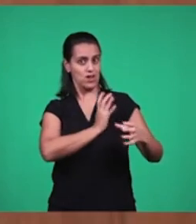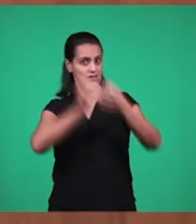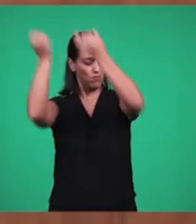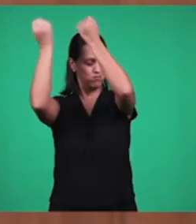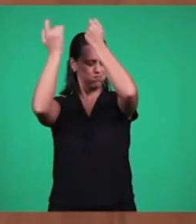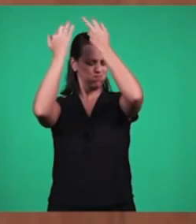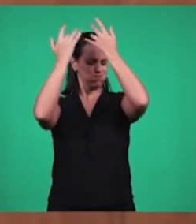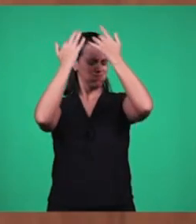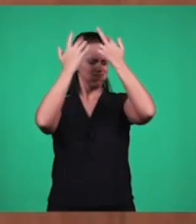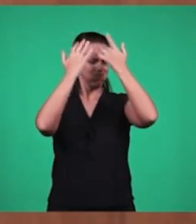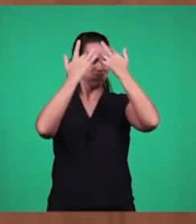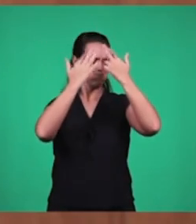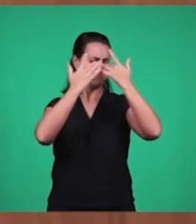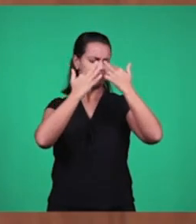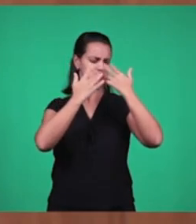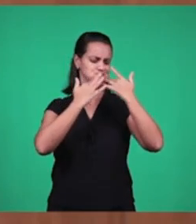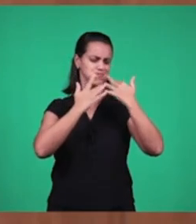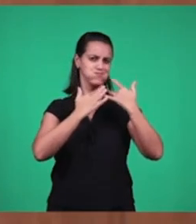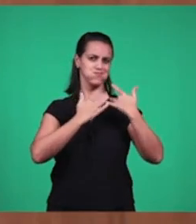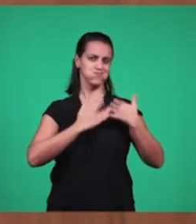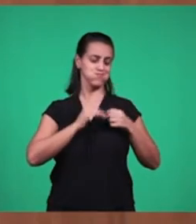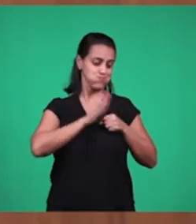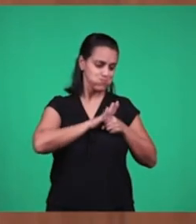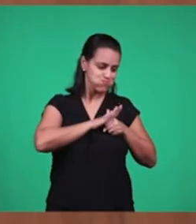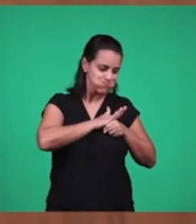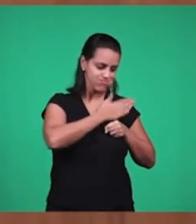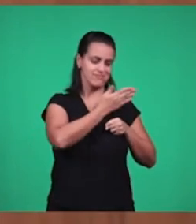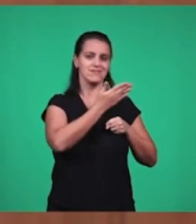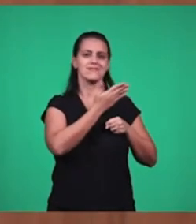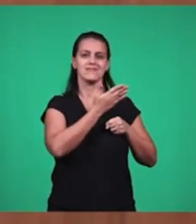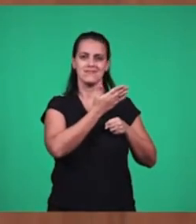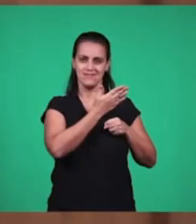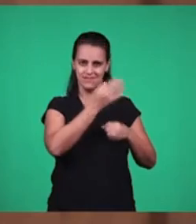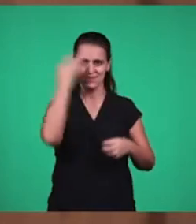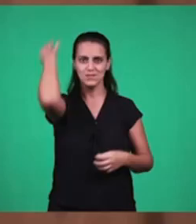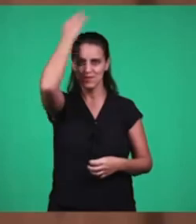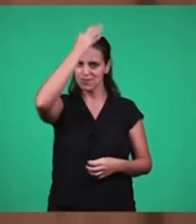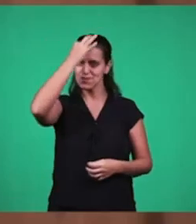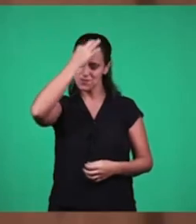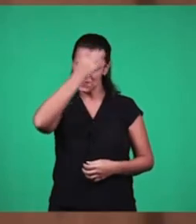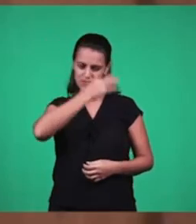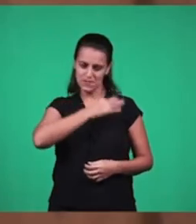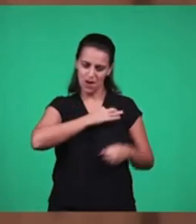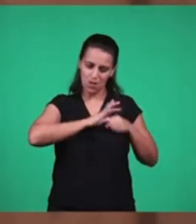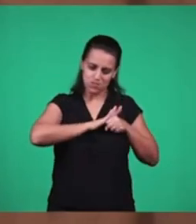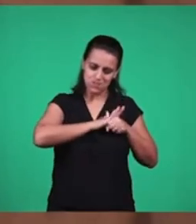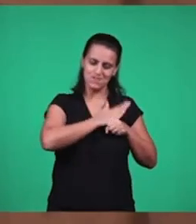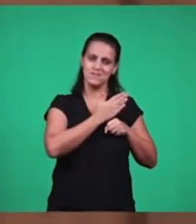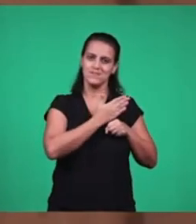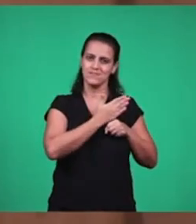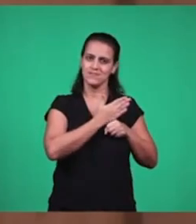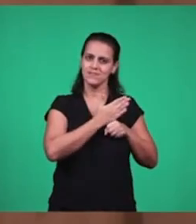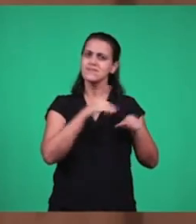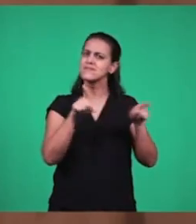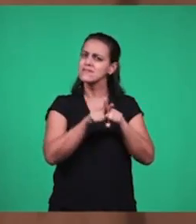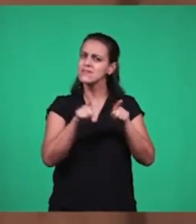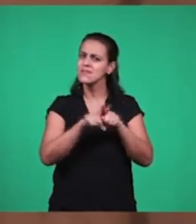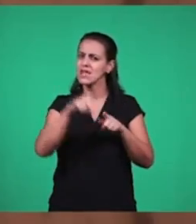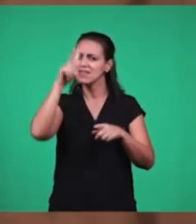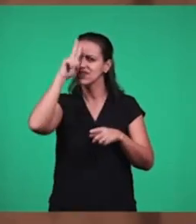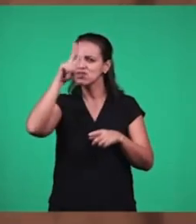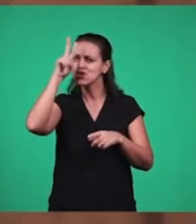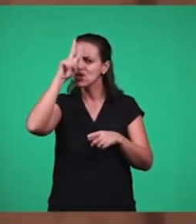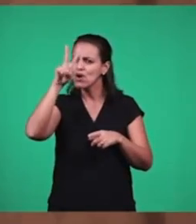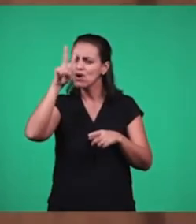fueron llenos de vino, llenos del Espíritu Santo. Lo que nosotros podemos observar en esta